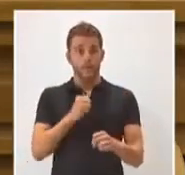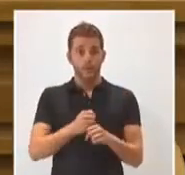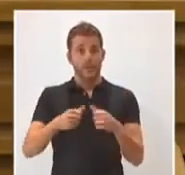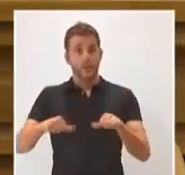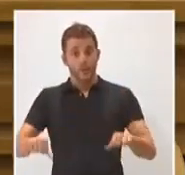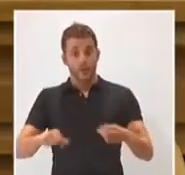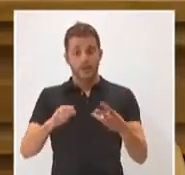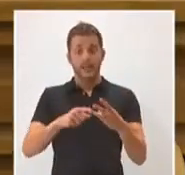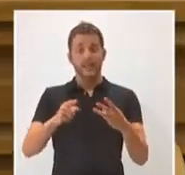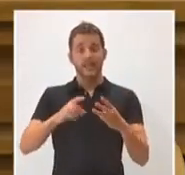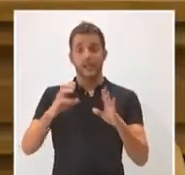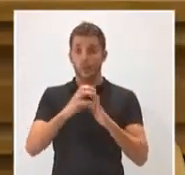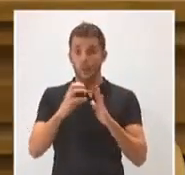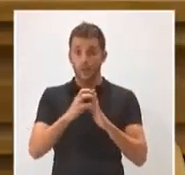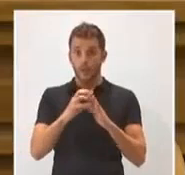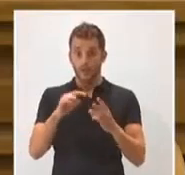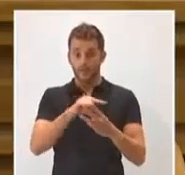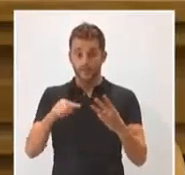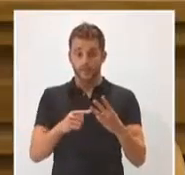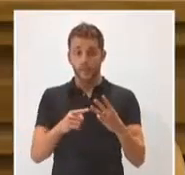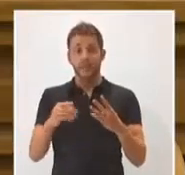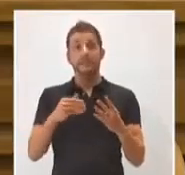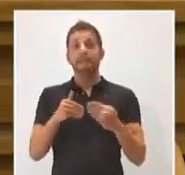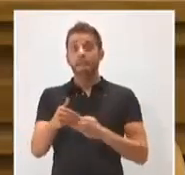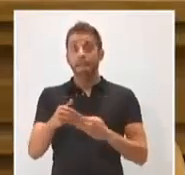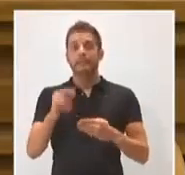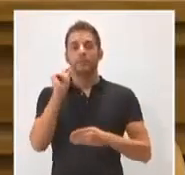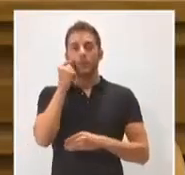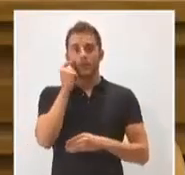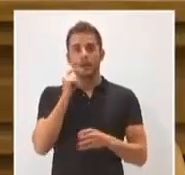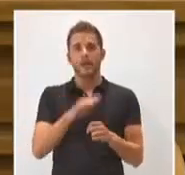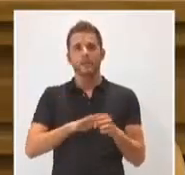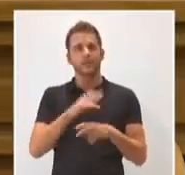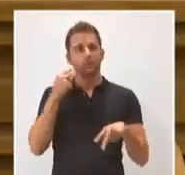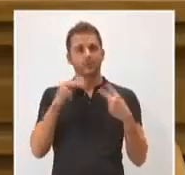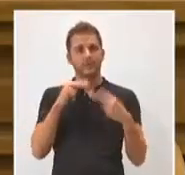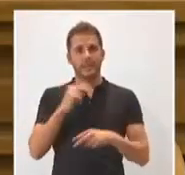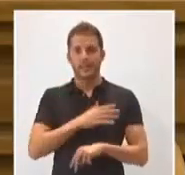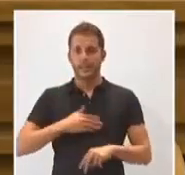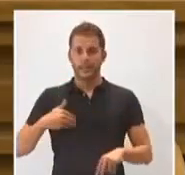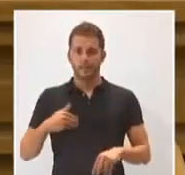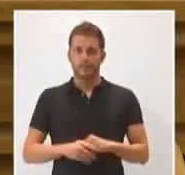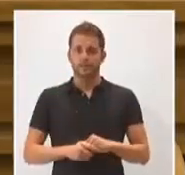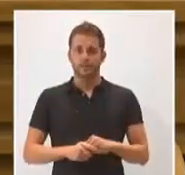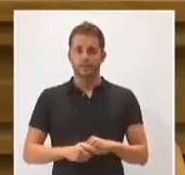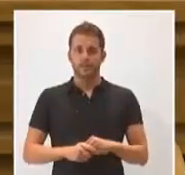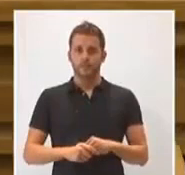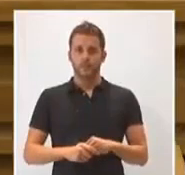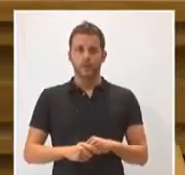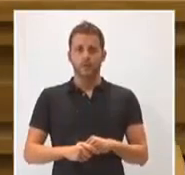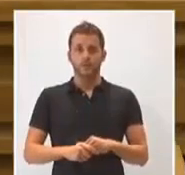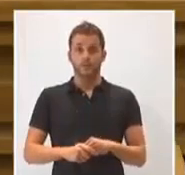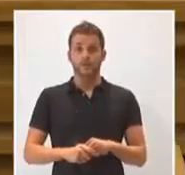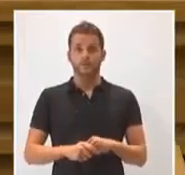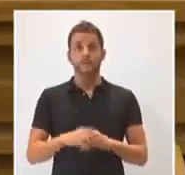y cuenca y se va a plantear ya en guadalajara en el ámbito de hostelería en el edificio y va a tener